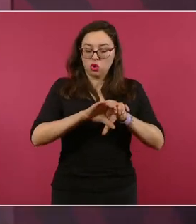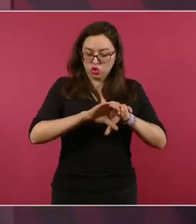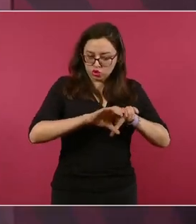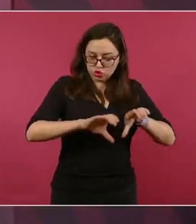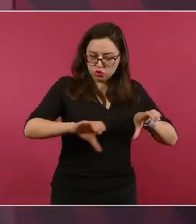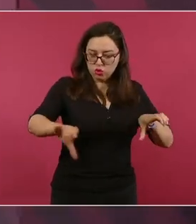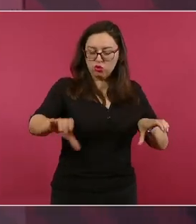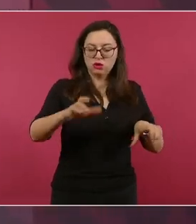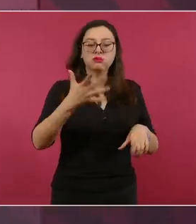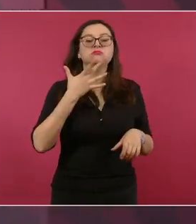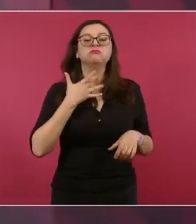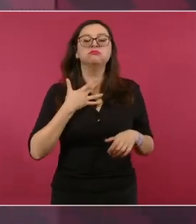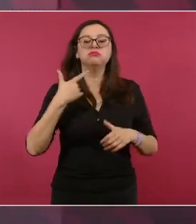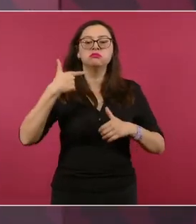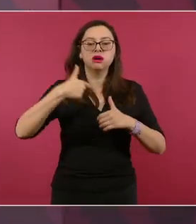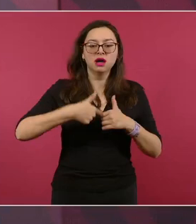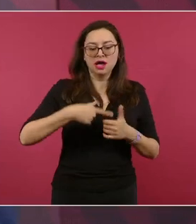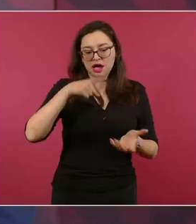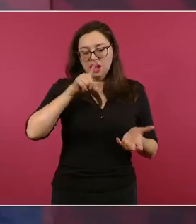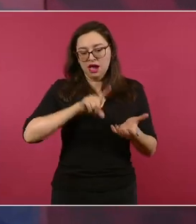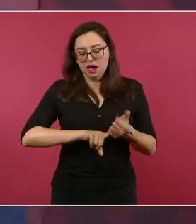de